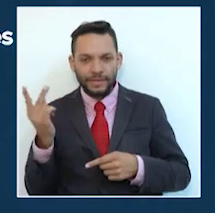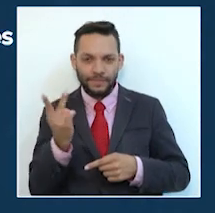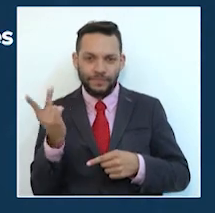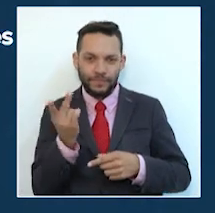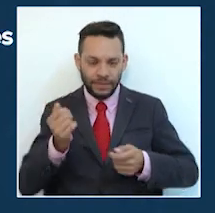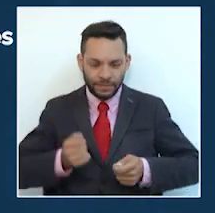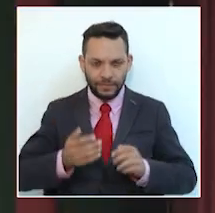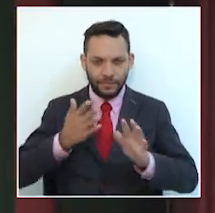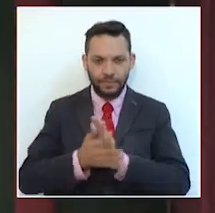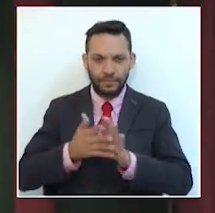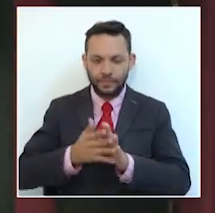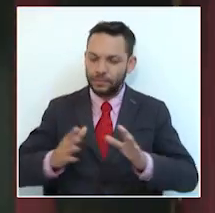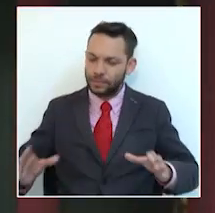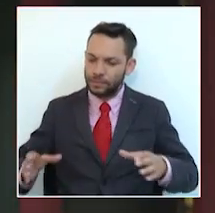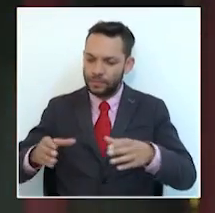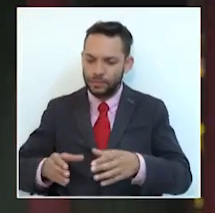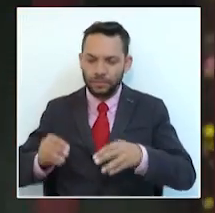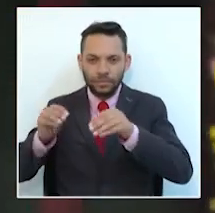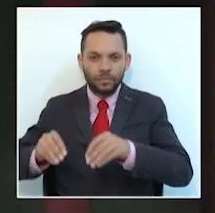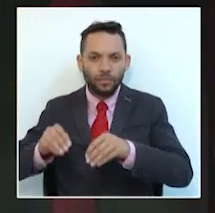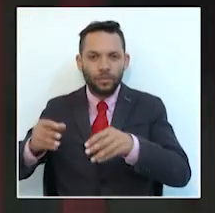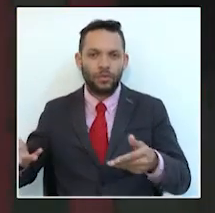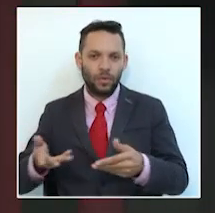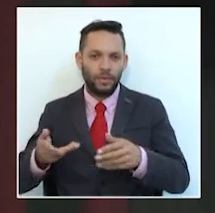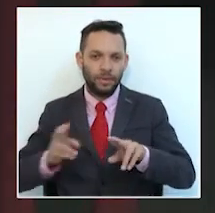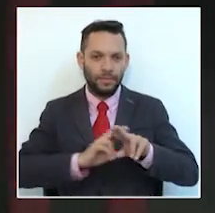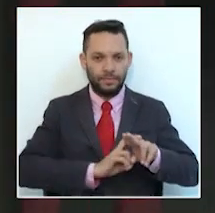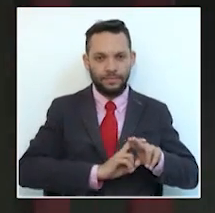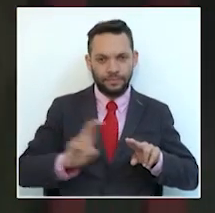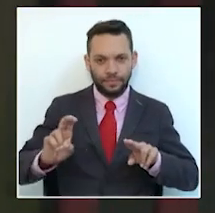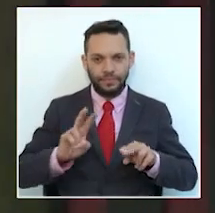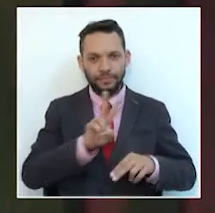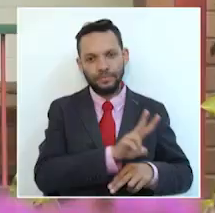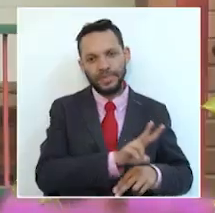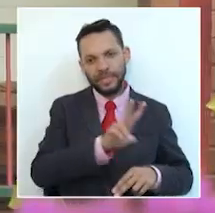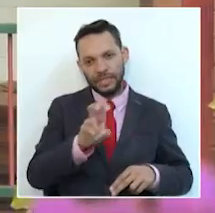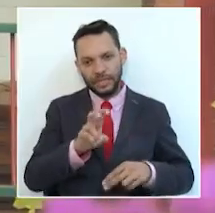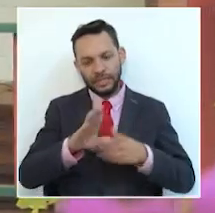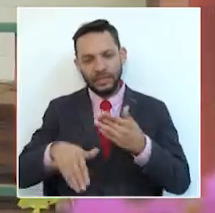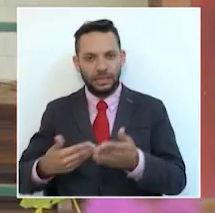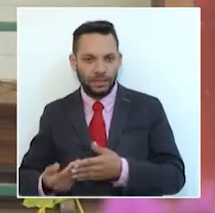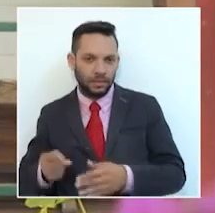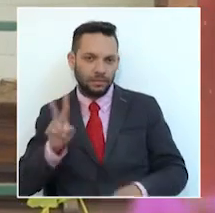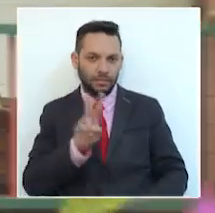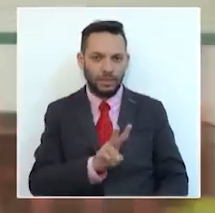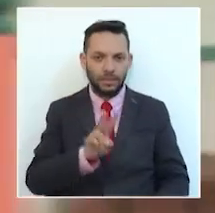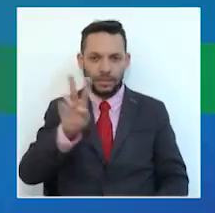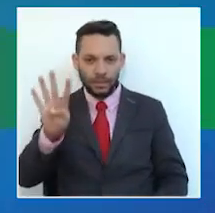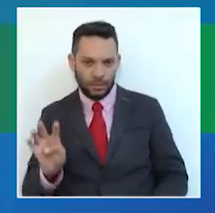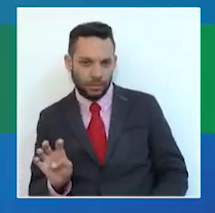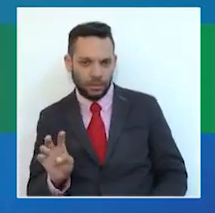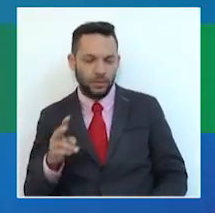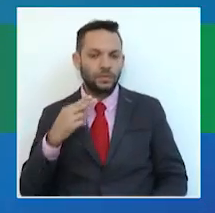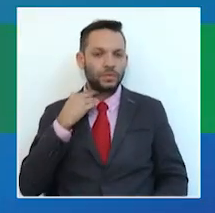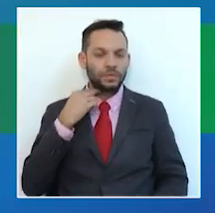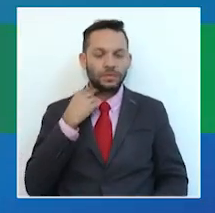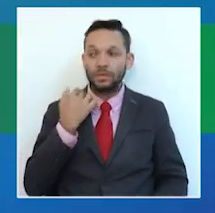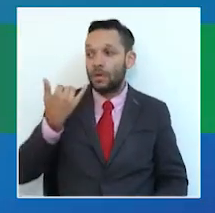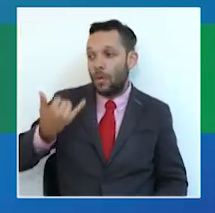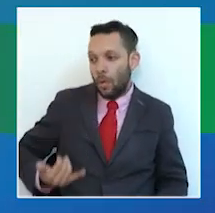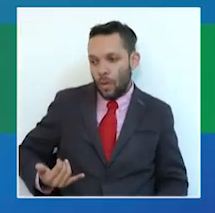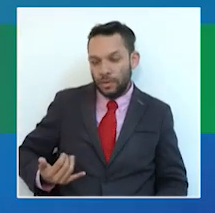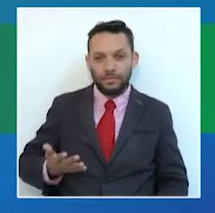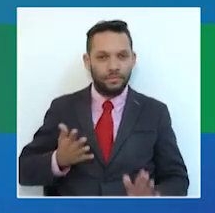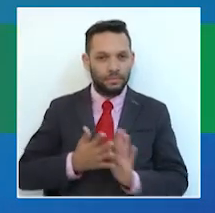académico en la ciudad de manizales del 27 al 29 de noviembre y hoy vamos a